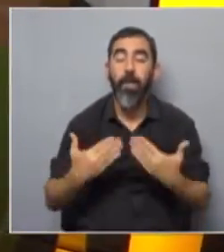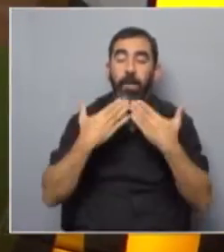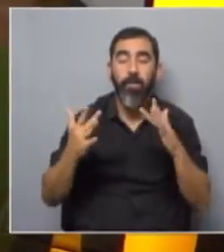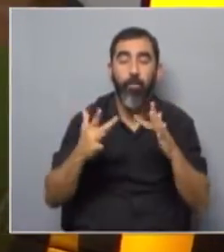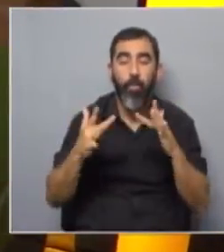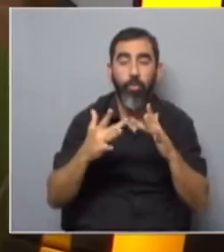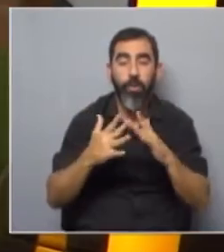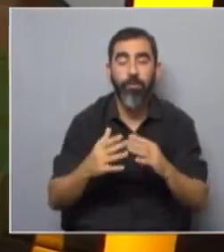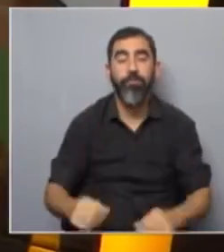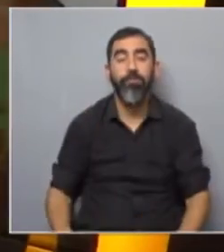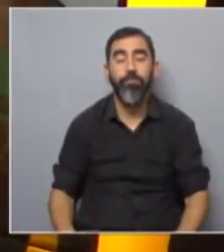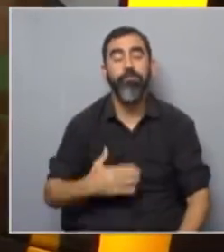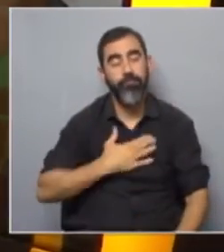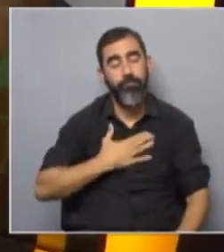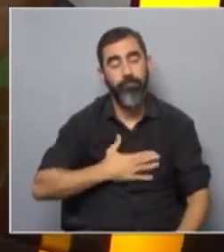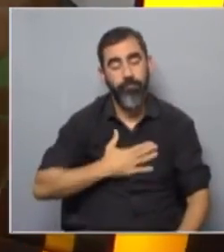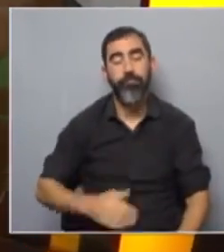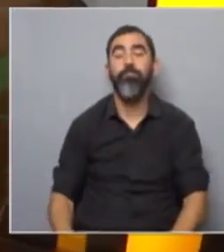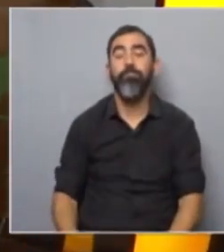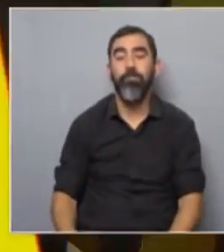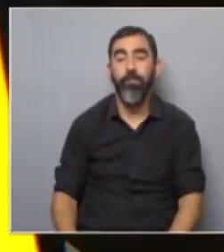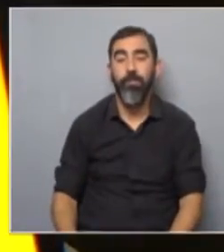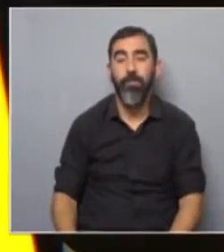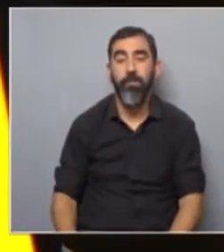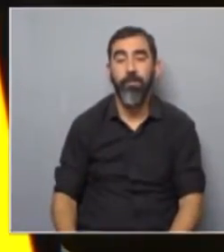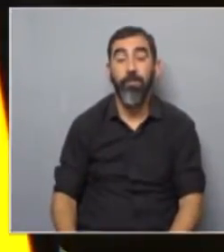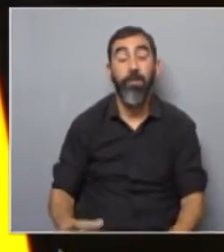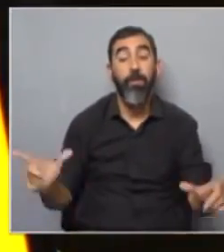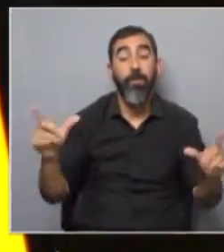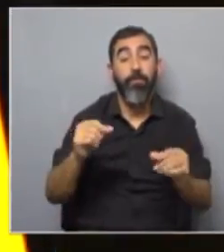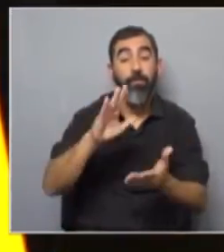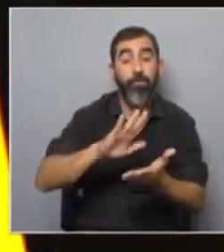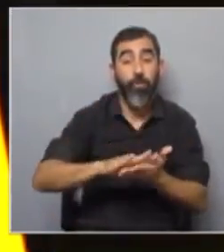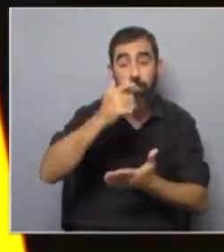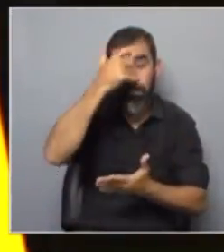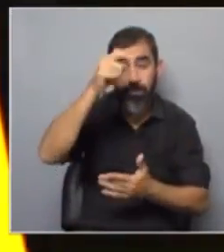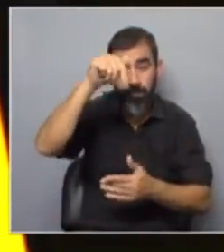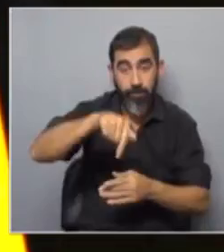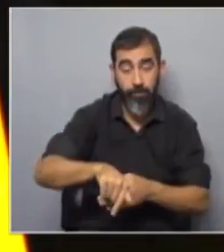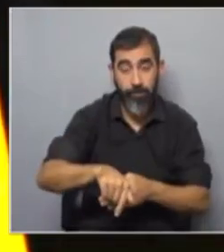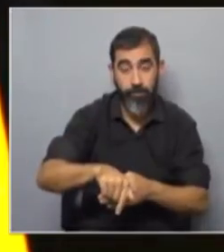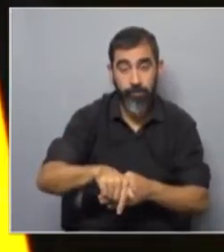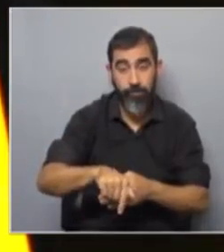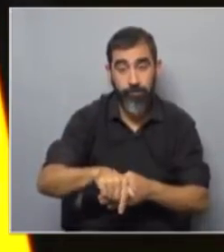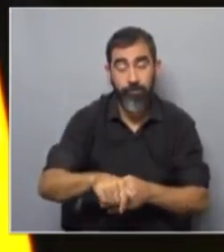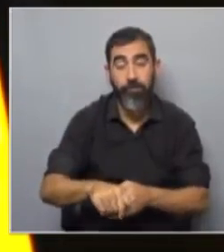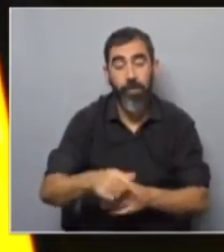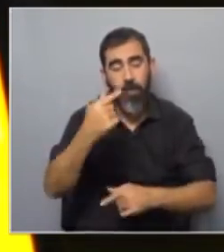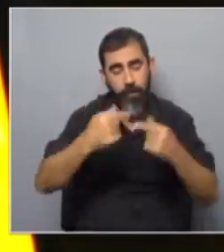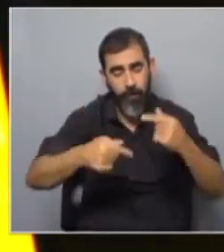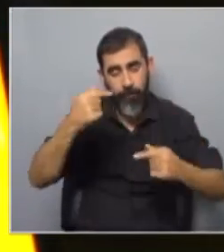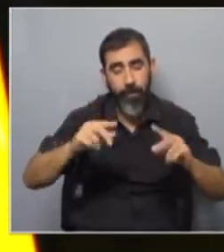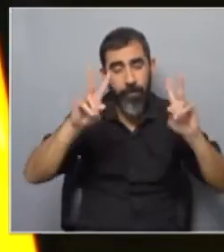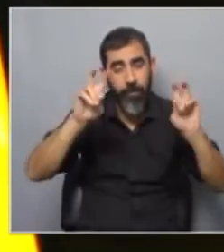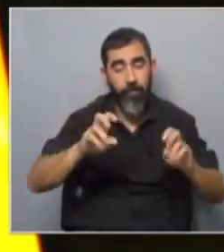gracias. A las órdenes, un gusto. Igualmente. Cerramos nuestra edición de hoy de Sobre Ciencia, variada,